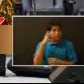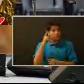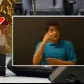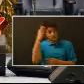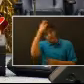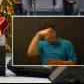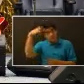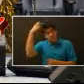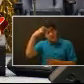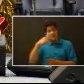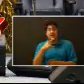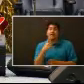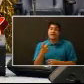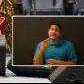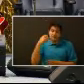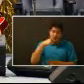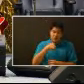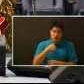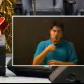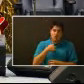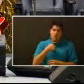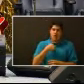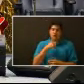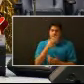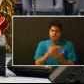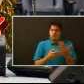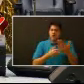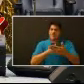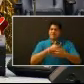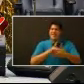decía, yo voy delante de ti como